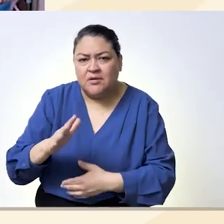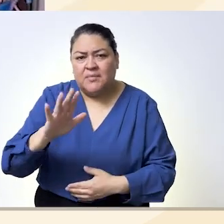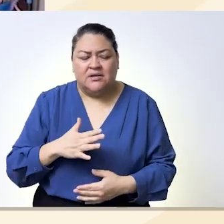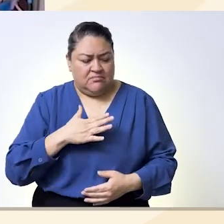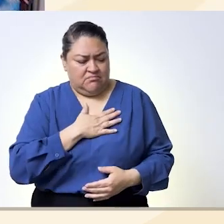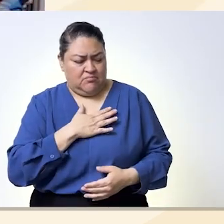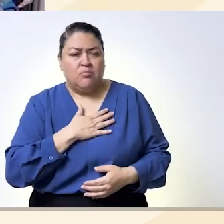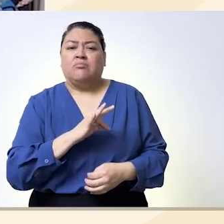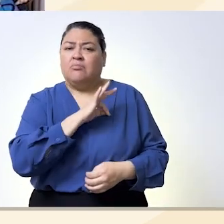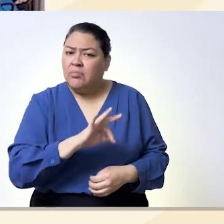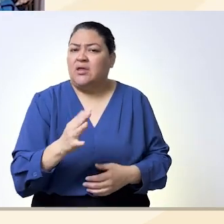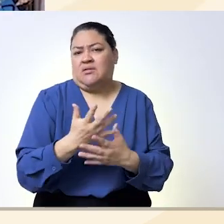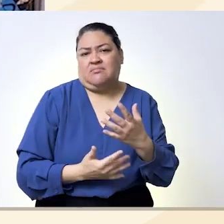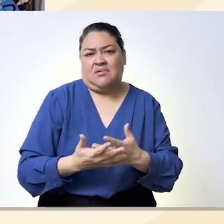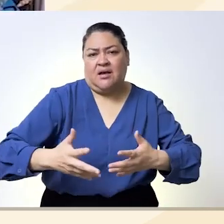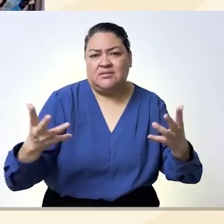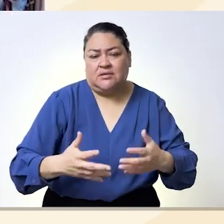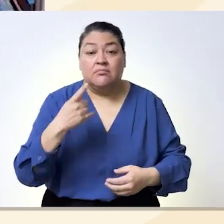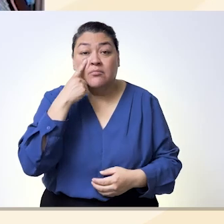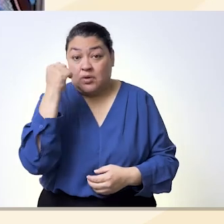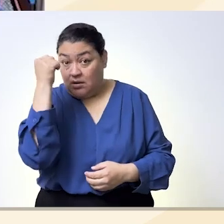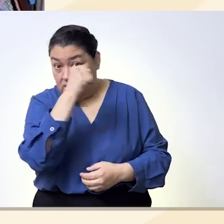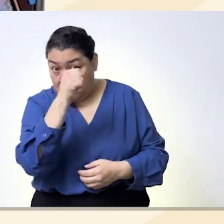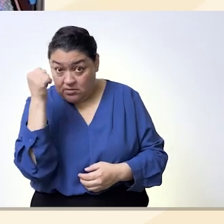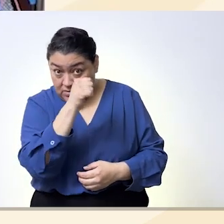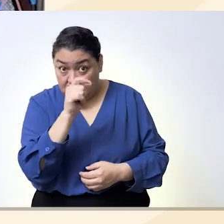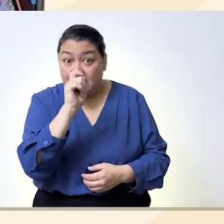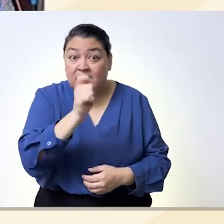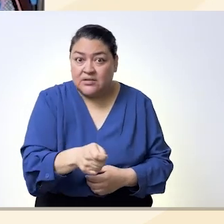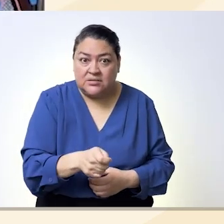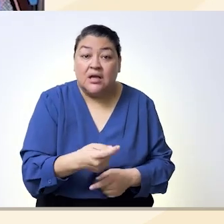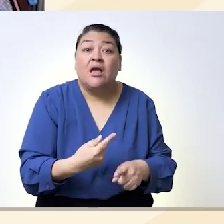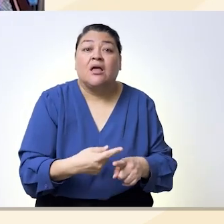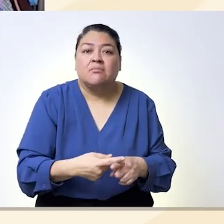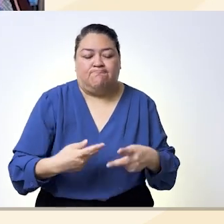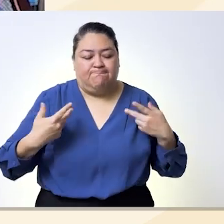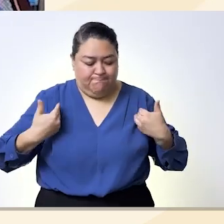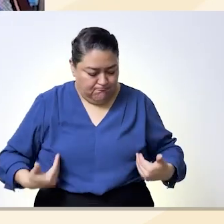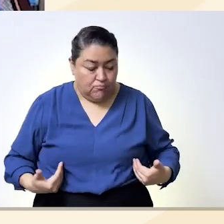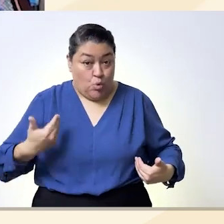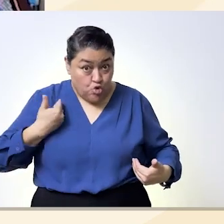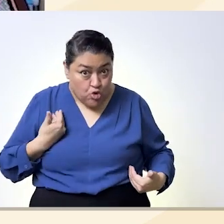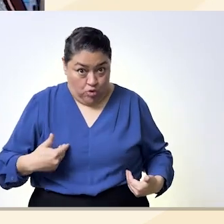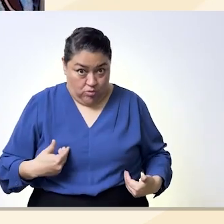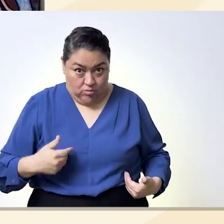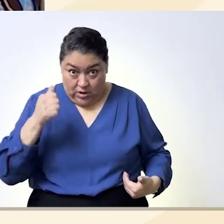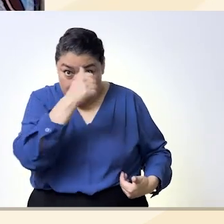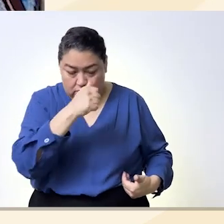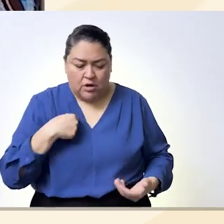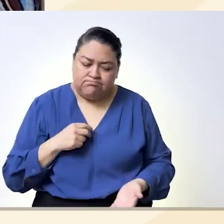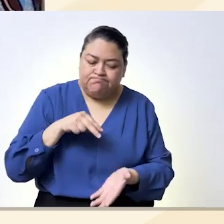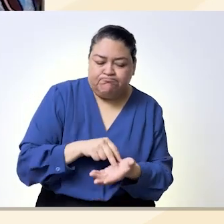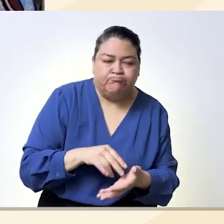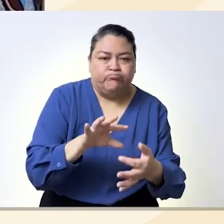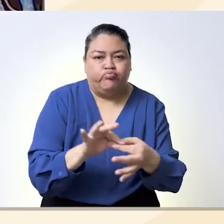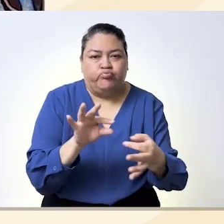hablar de autismo, que hablemos las personas autistas, que se nos escuche, que dejemos a un lado los libros que se